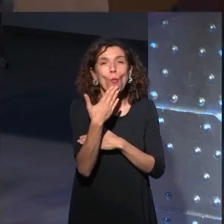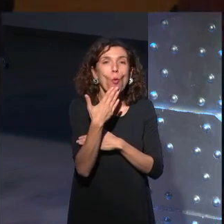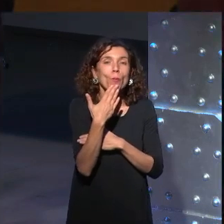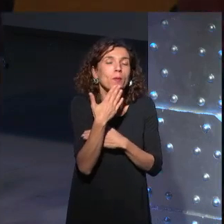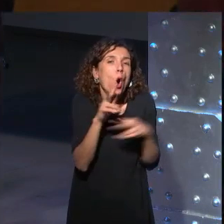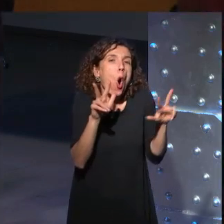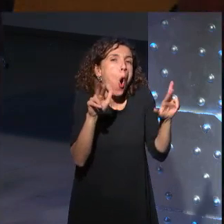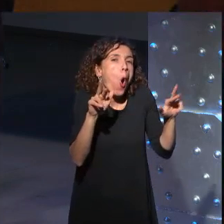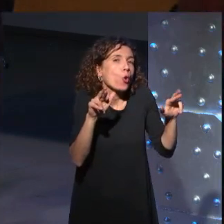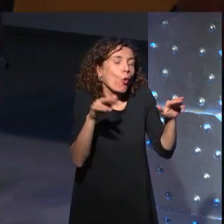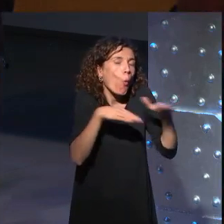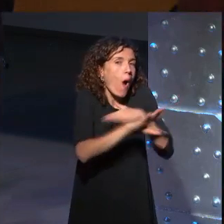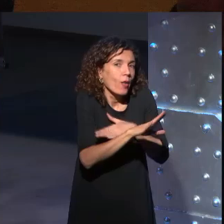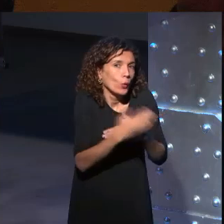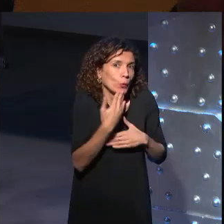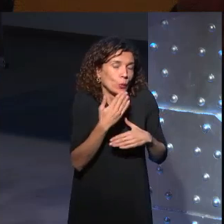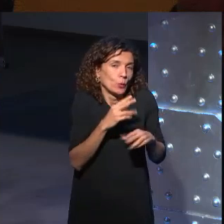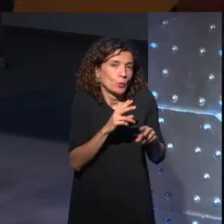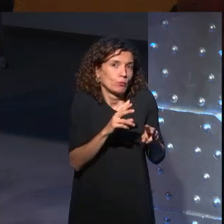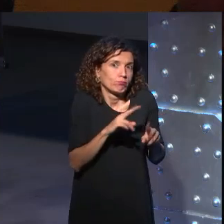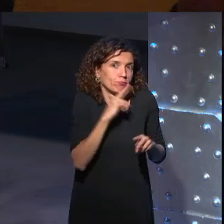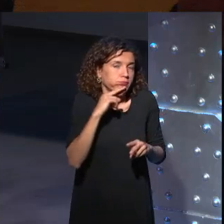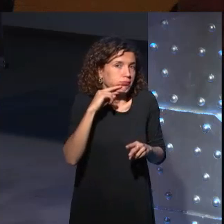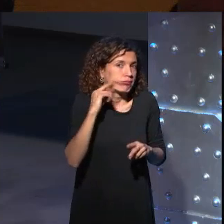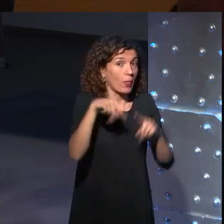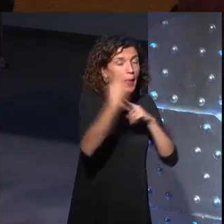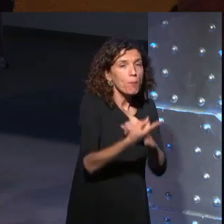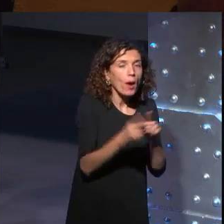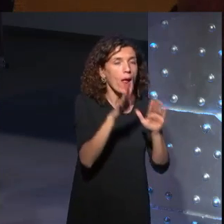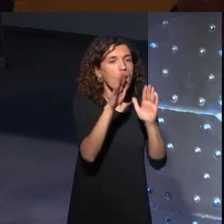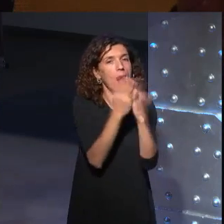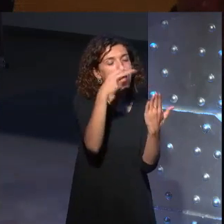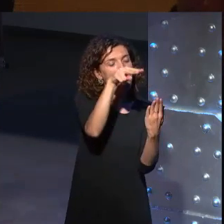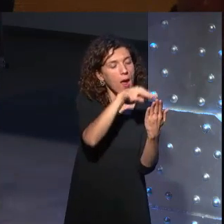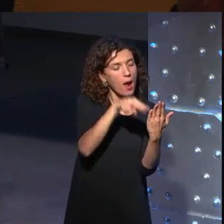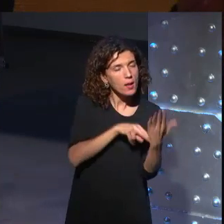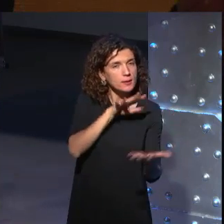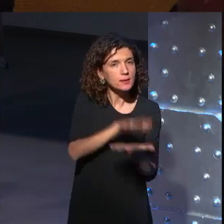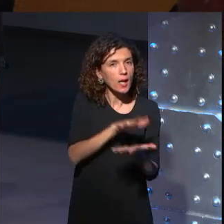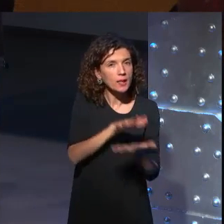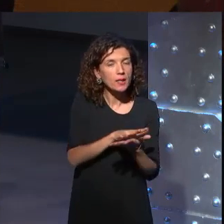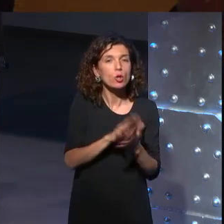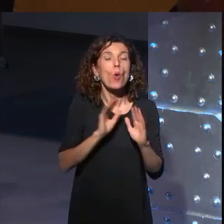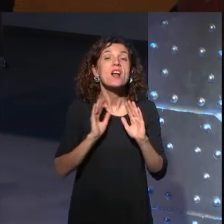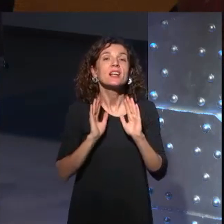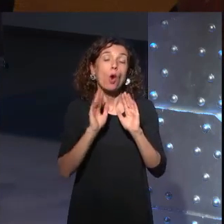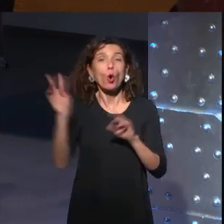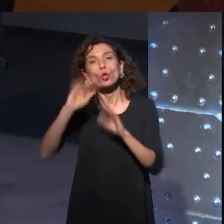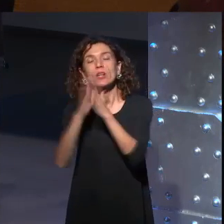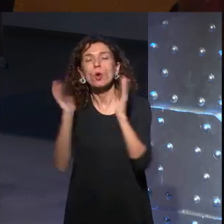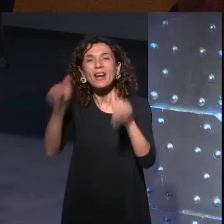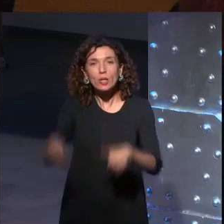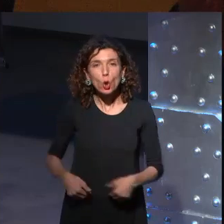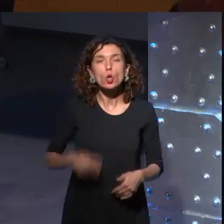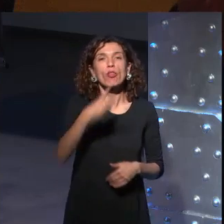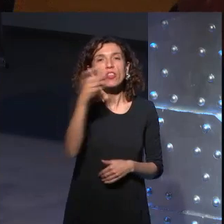fuera oro en polvo casi para poder degustarlo luego y espero que me guste tantísimo como Retorno 201, que es lo mejor que he